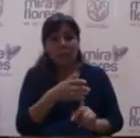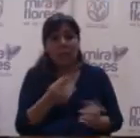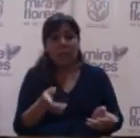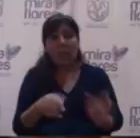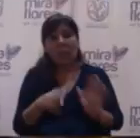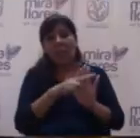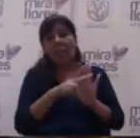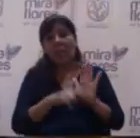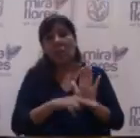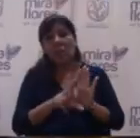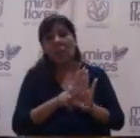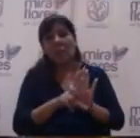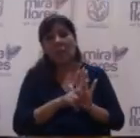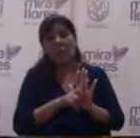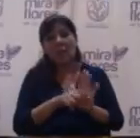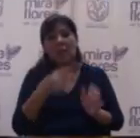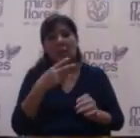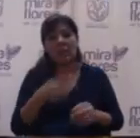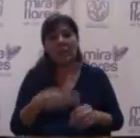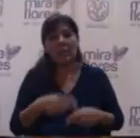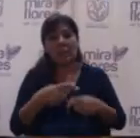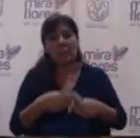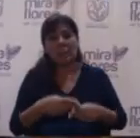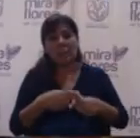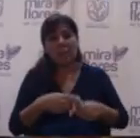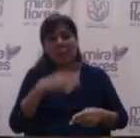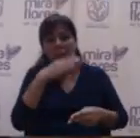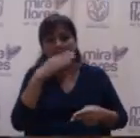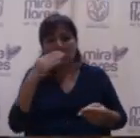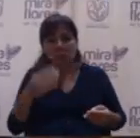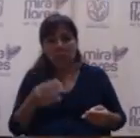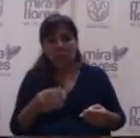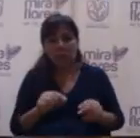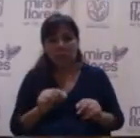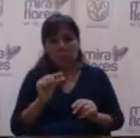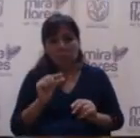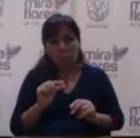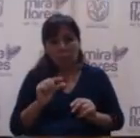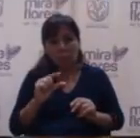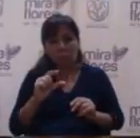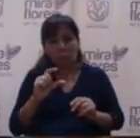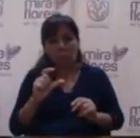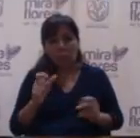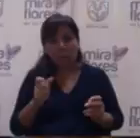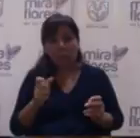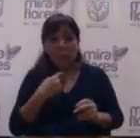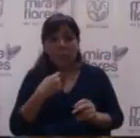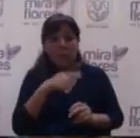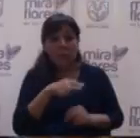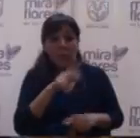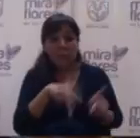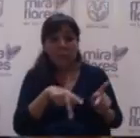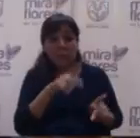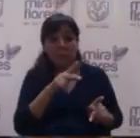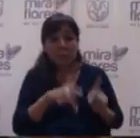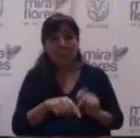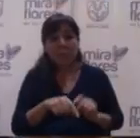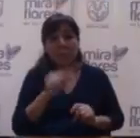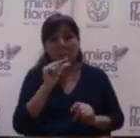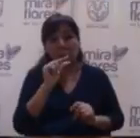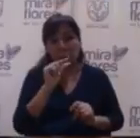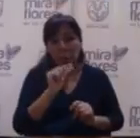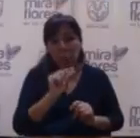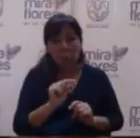establece ciertas cantidades para considerarlo como consumidor. Y generalmente estas personas tienen el mínimo indispensable de acuerdo a la norma